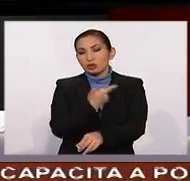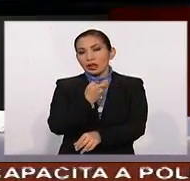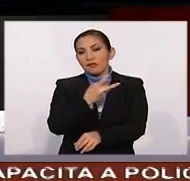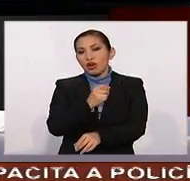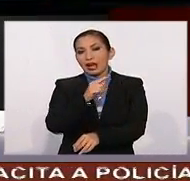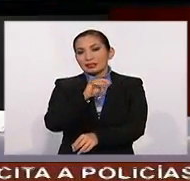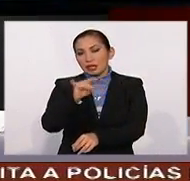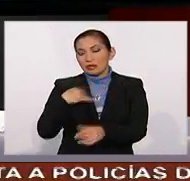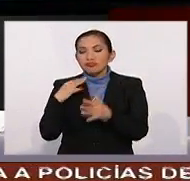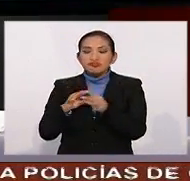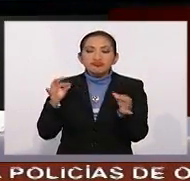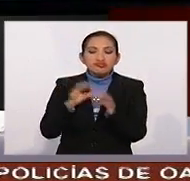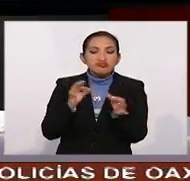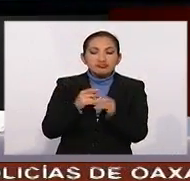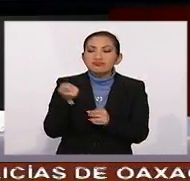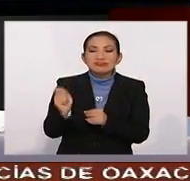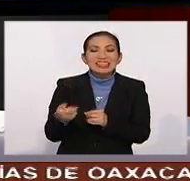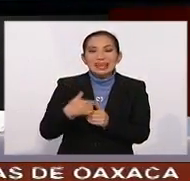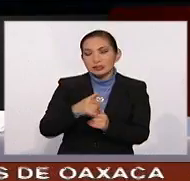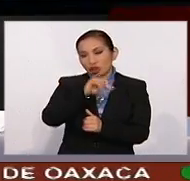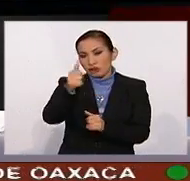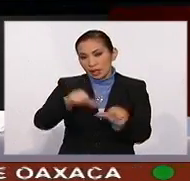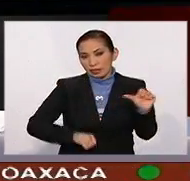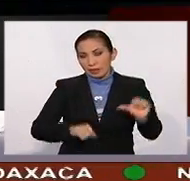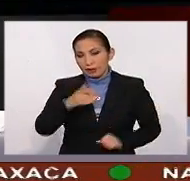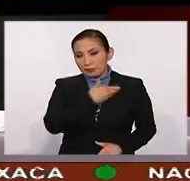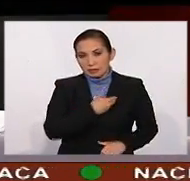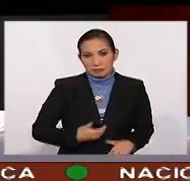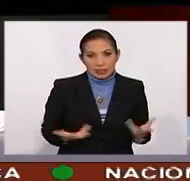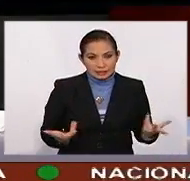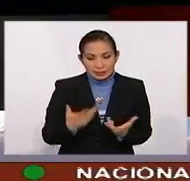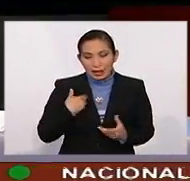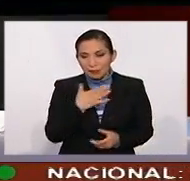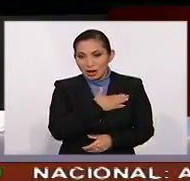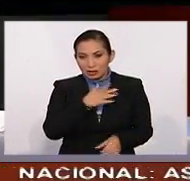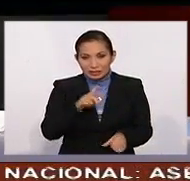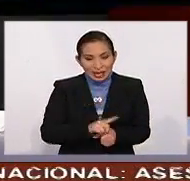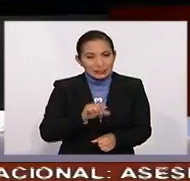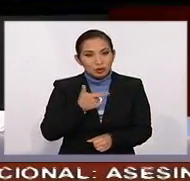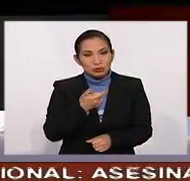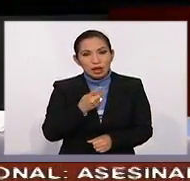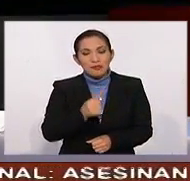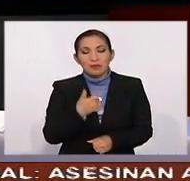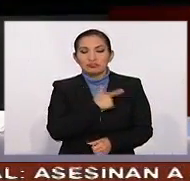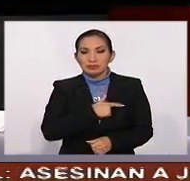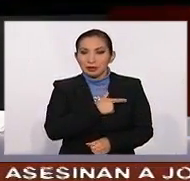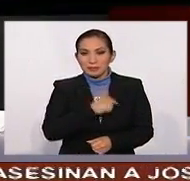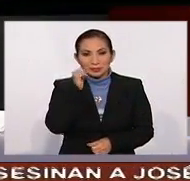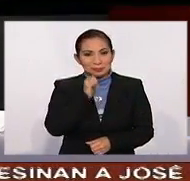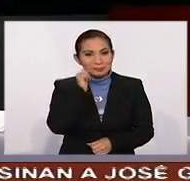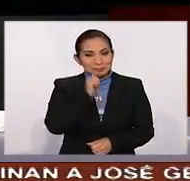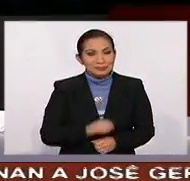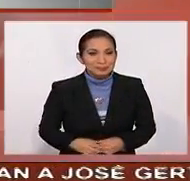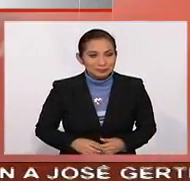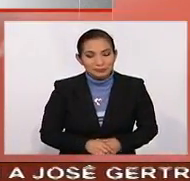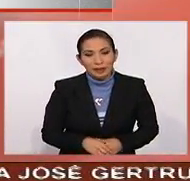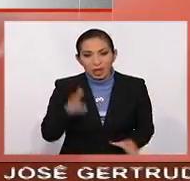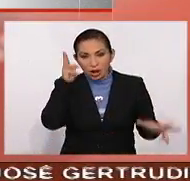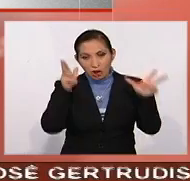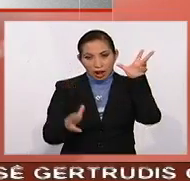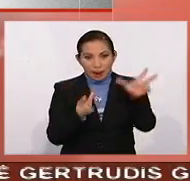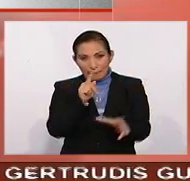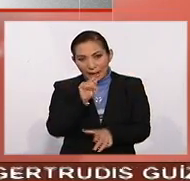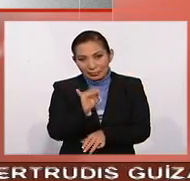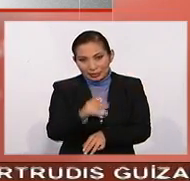Castillo tiene los detalles de esta y otras actividades del presidente. Gustavo, muy buenos días, te saludo con mucho gusto como siempre. ¿Cómo estás, Pati,